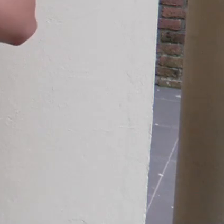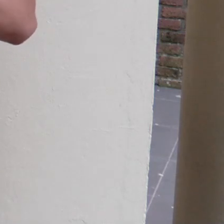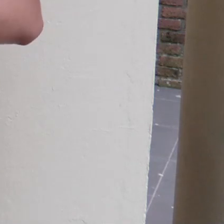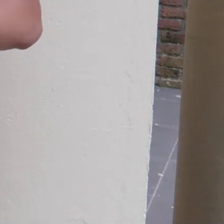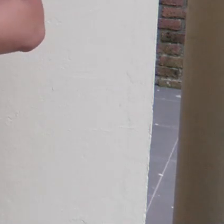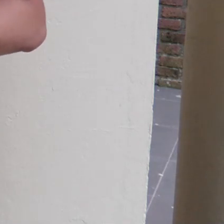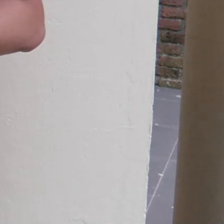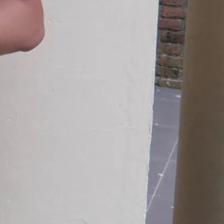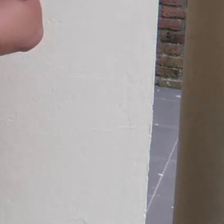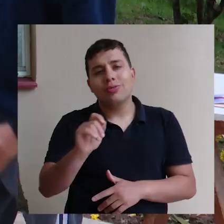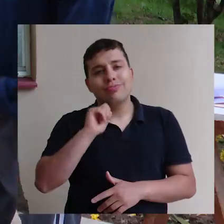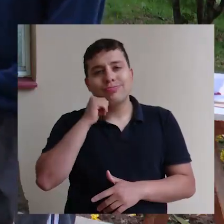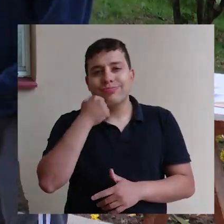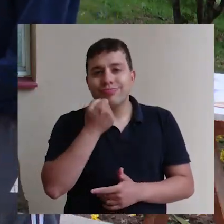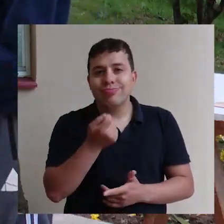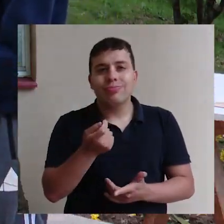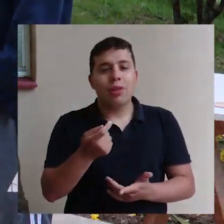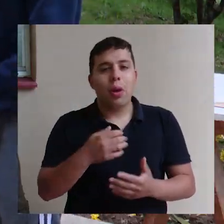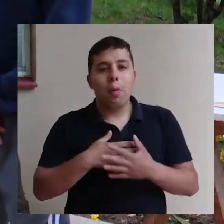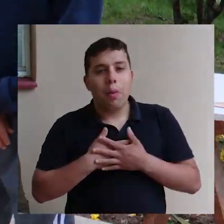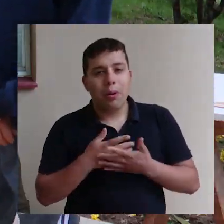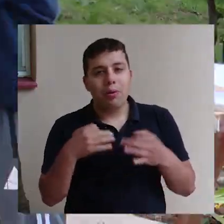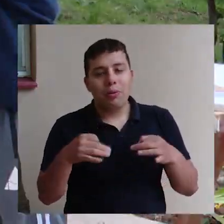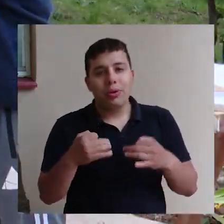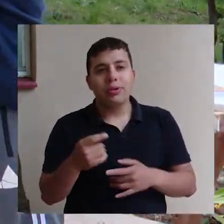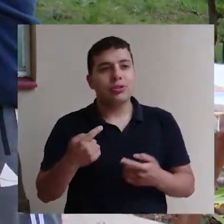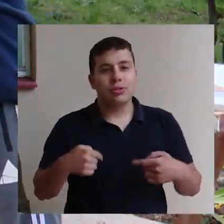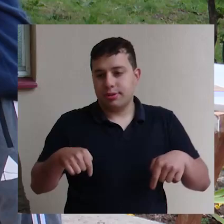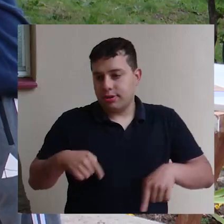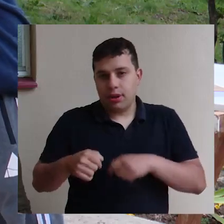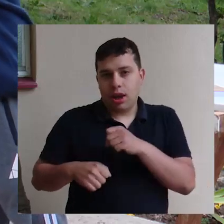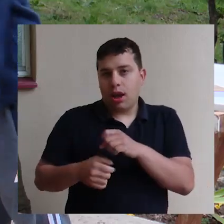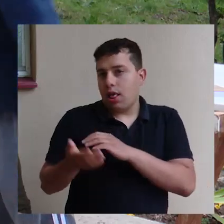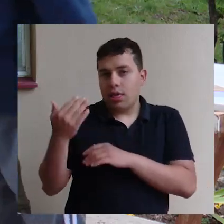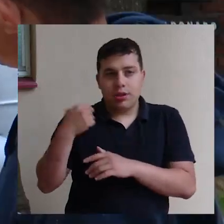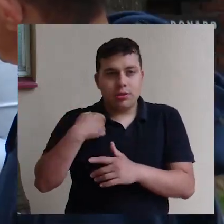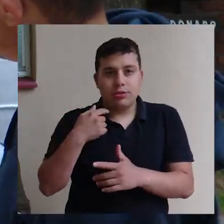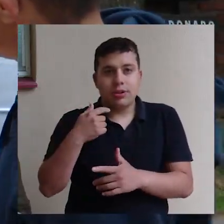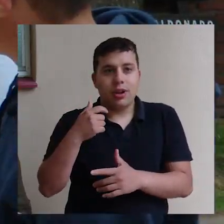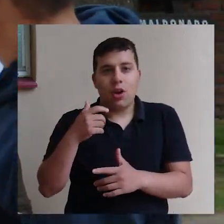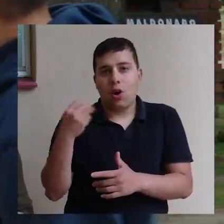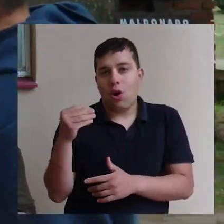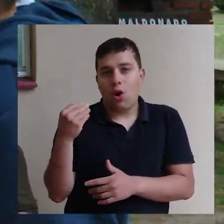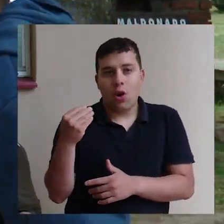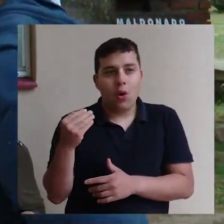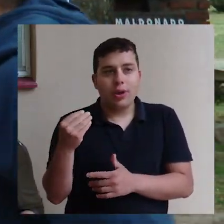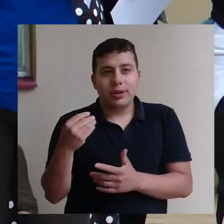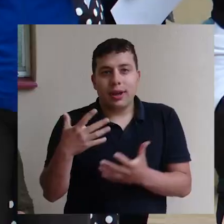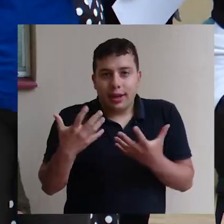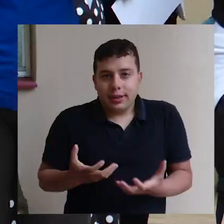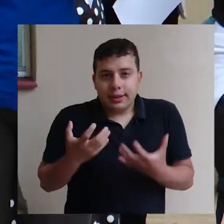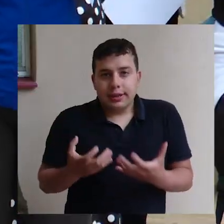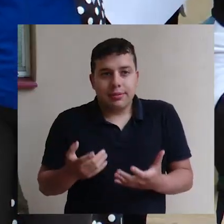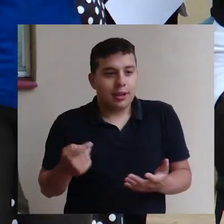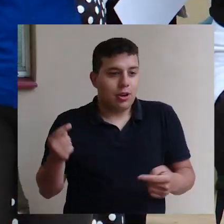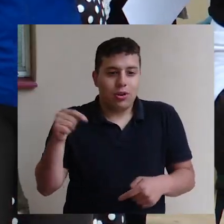empatía increíble, y siempre lo quise hacer, desde el año, cuando era más joven, cuando vine acá, contentísima que